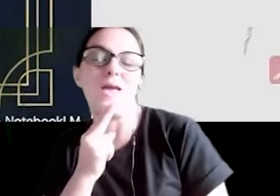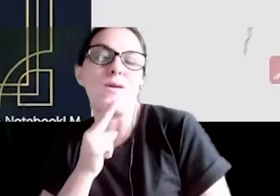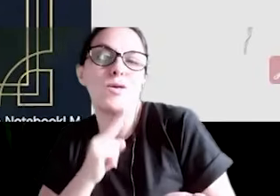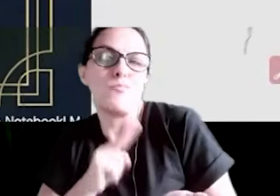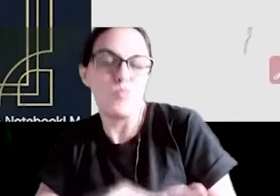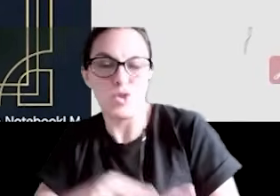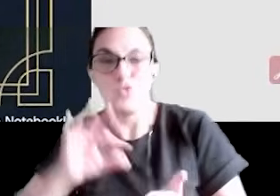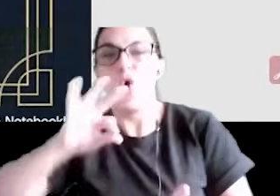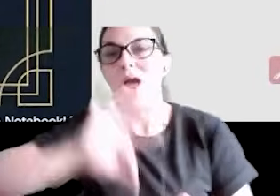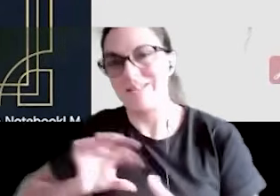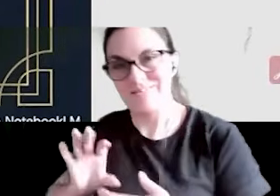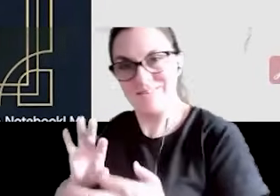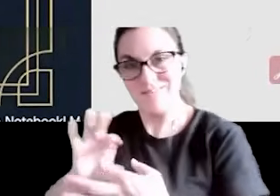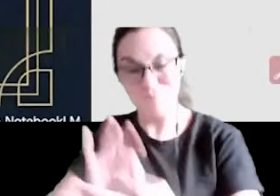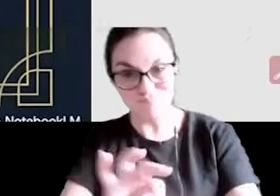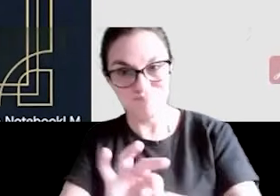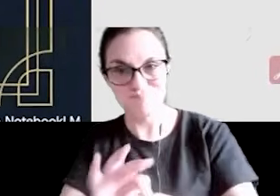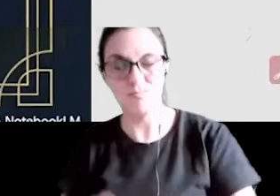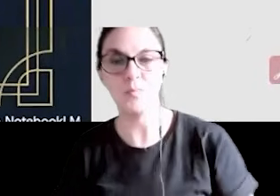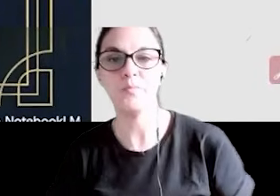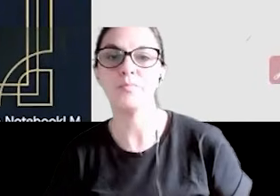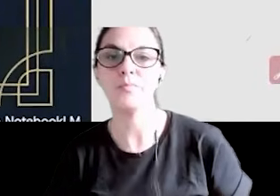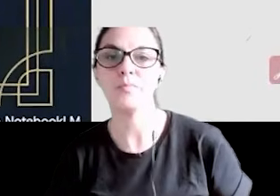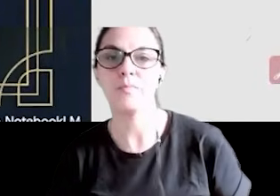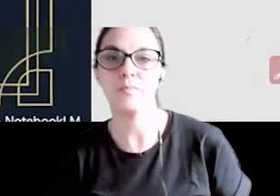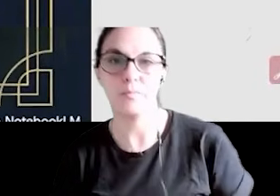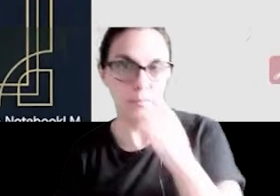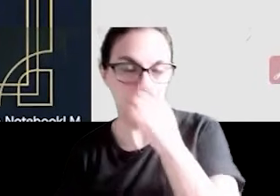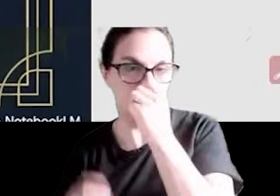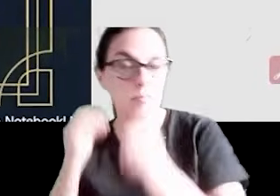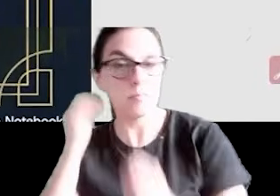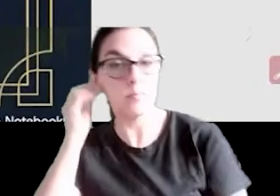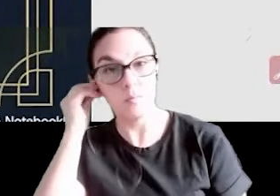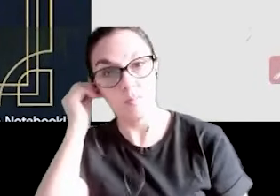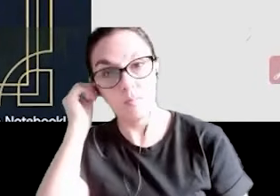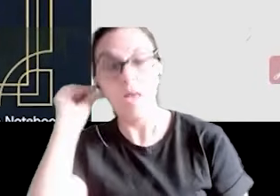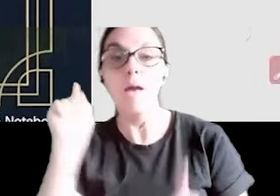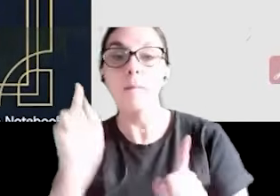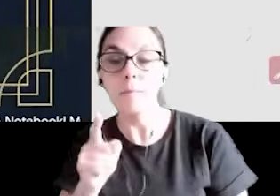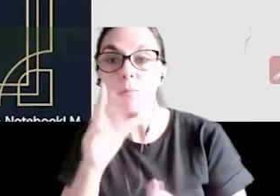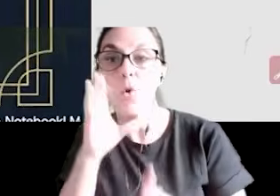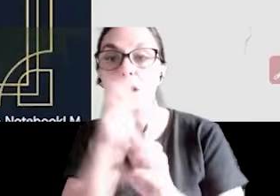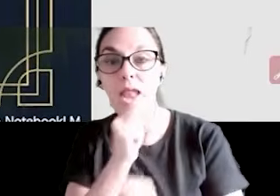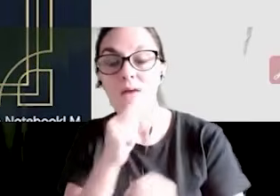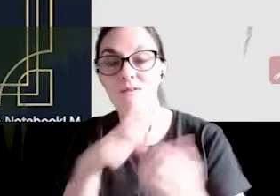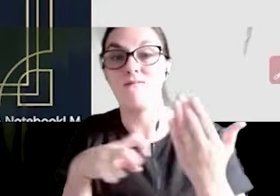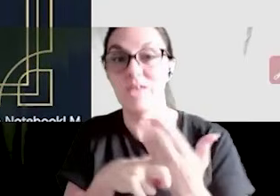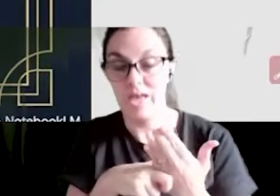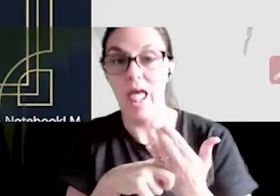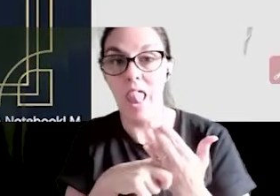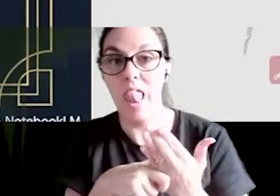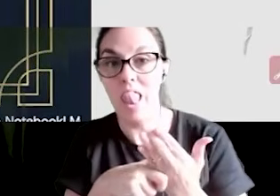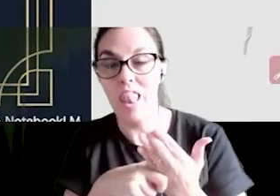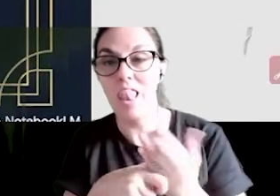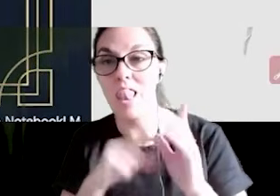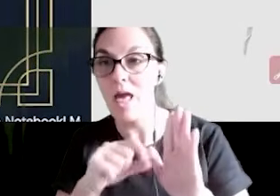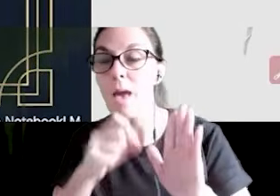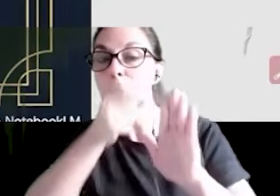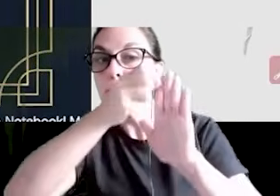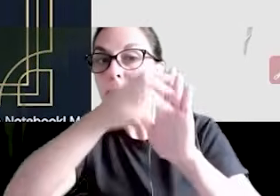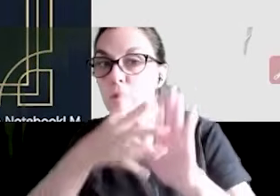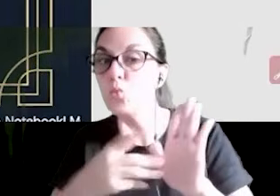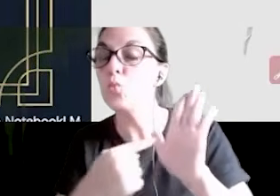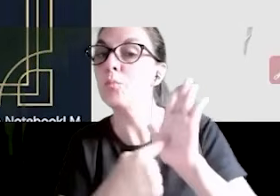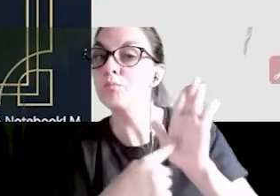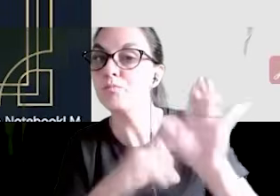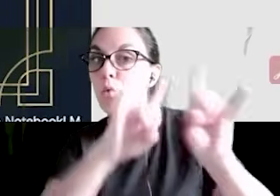ganancias. Dentro de lo que es la clave fiscal, en el menú hay un servicio web que